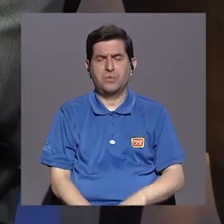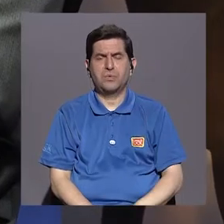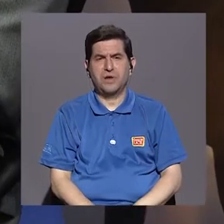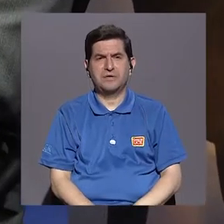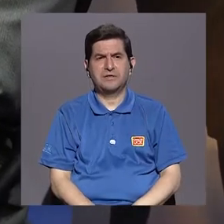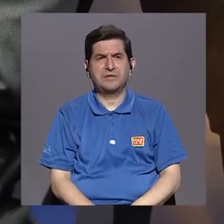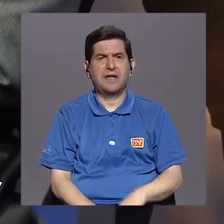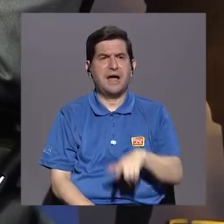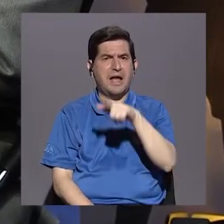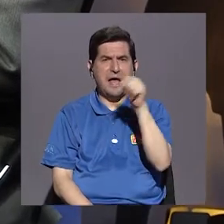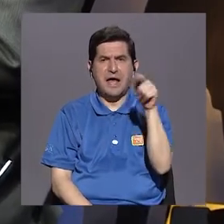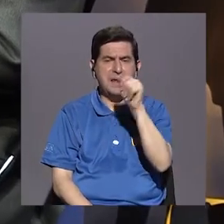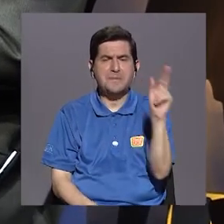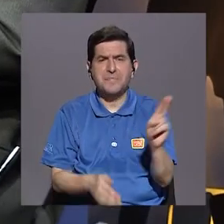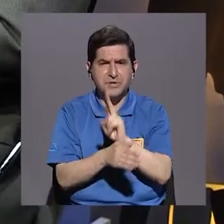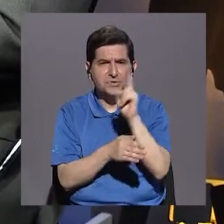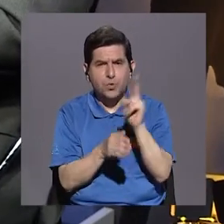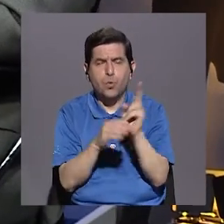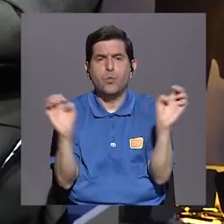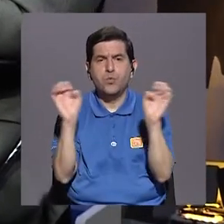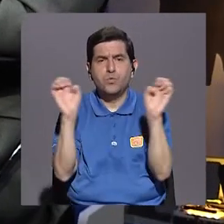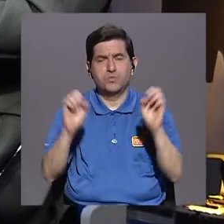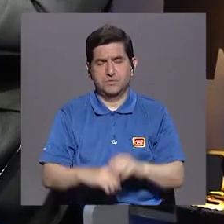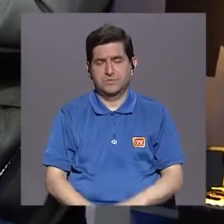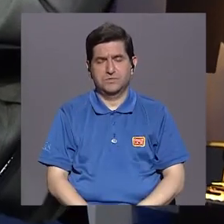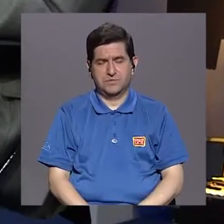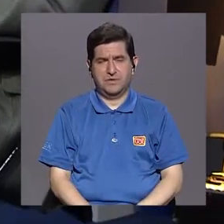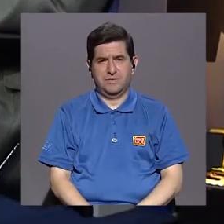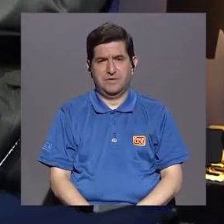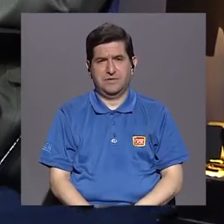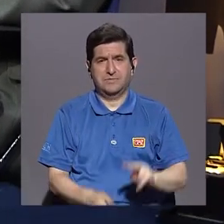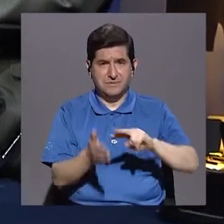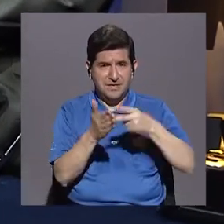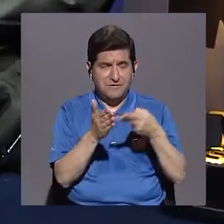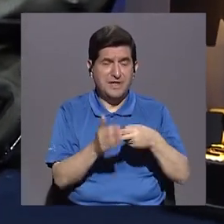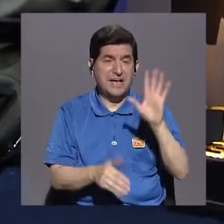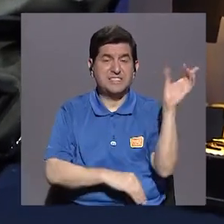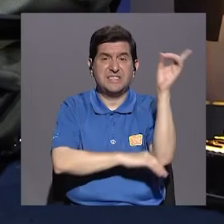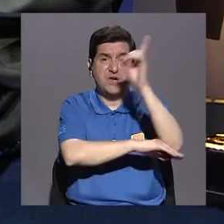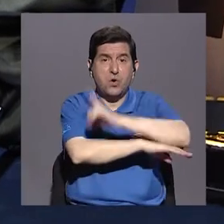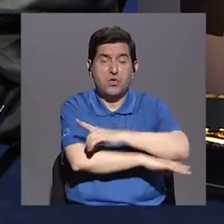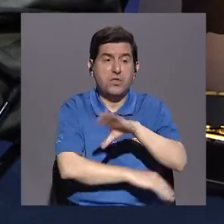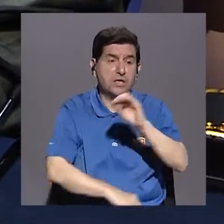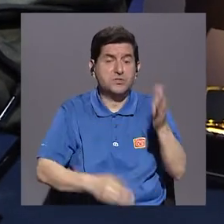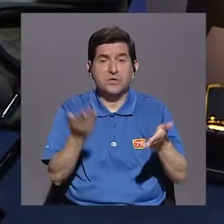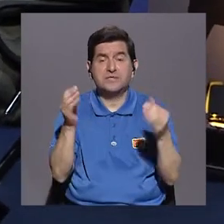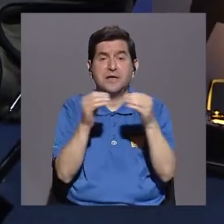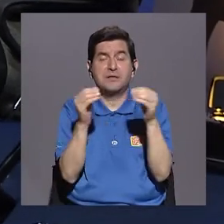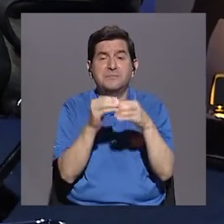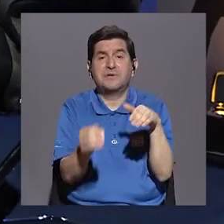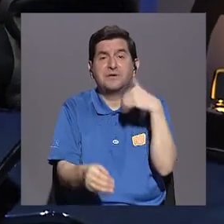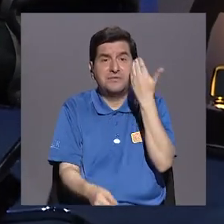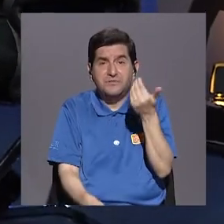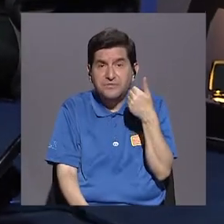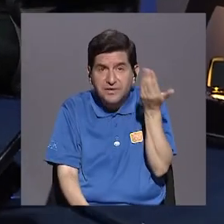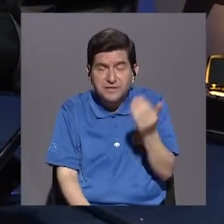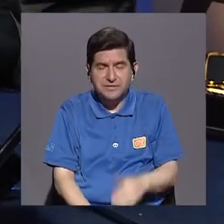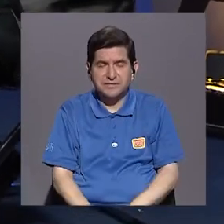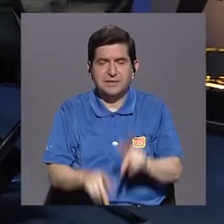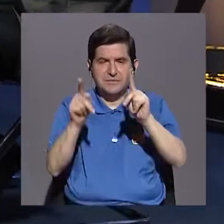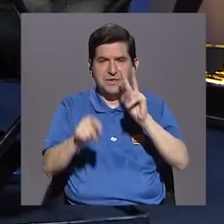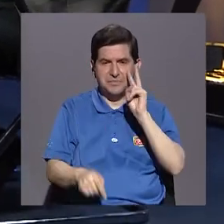mensuales de consumo de electricidad lo que gastaría en cinco días o tal vez más fácil para los